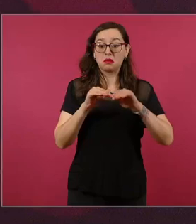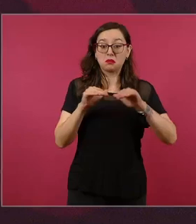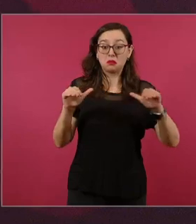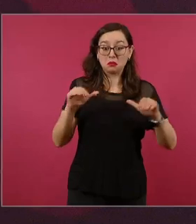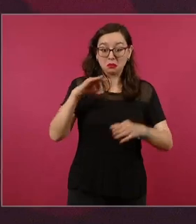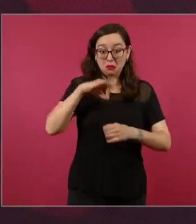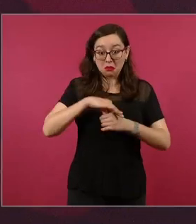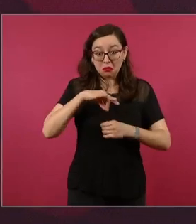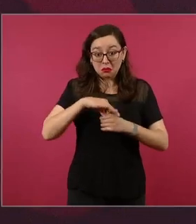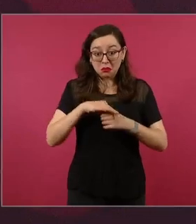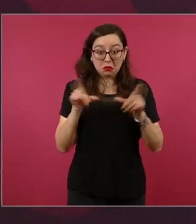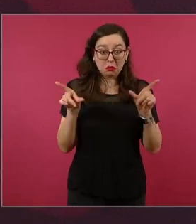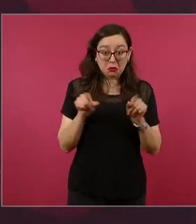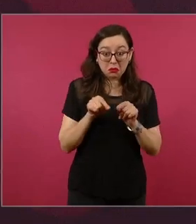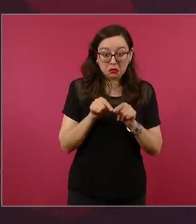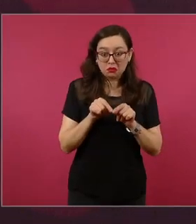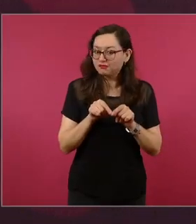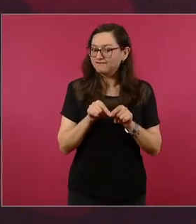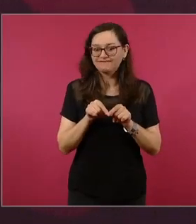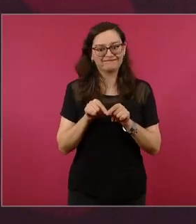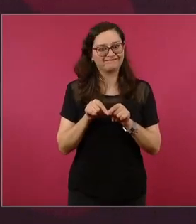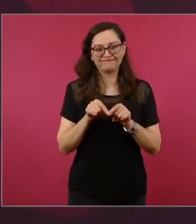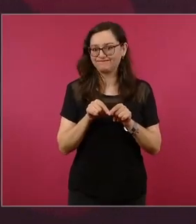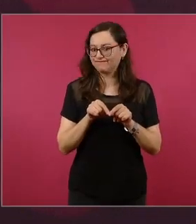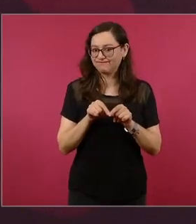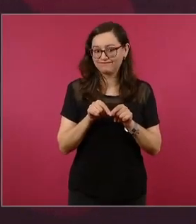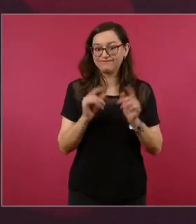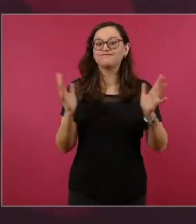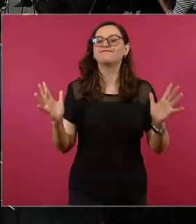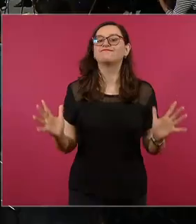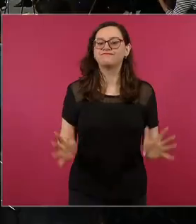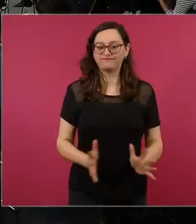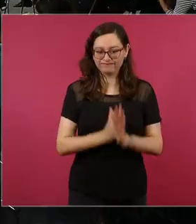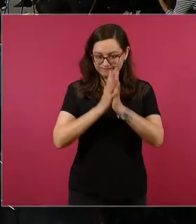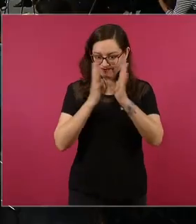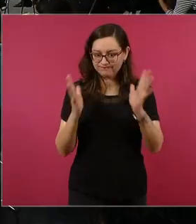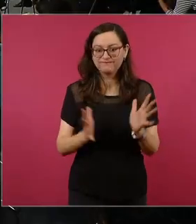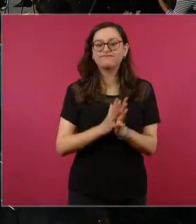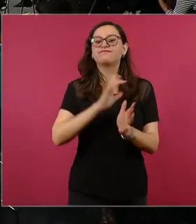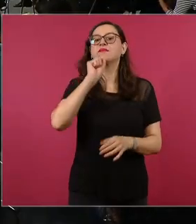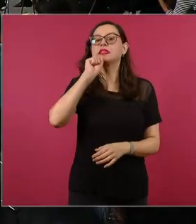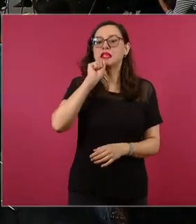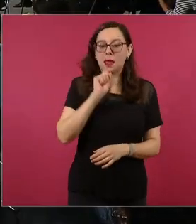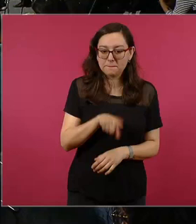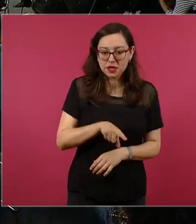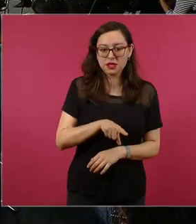solo en la democracia representativa.